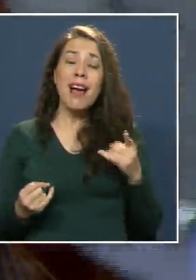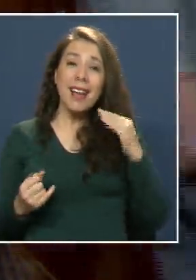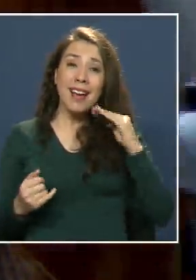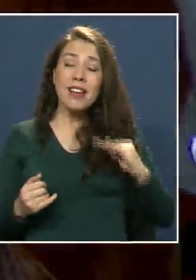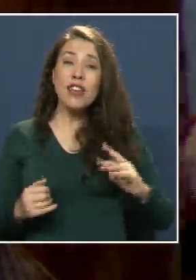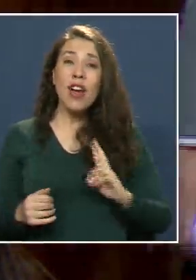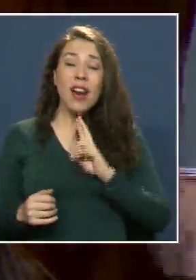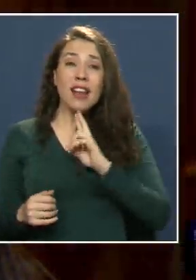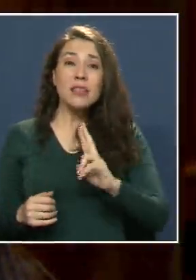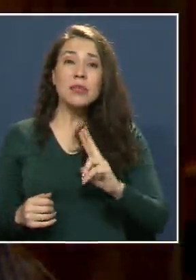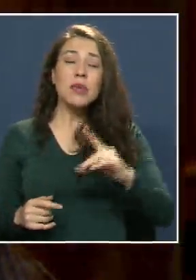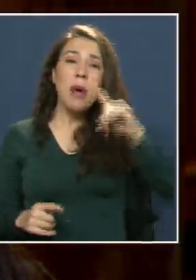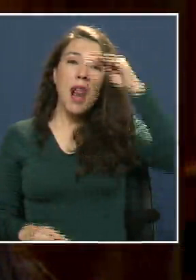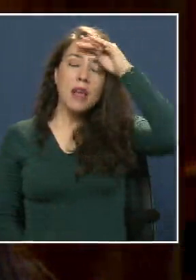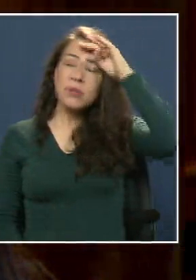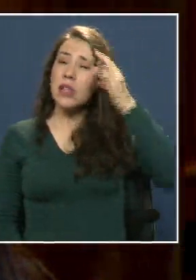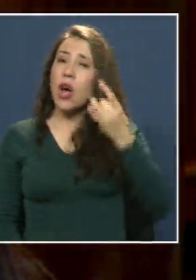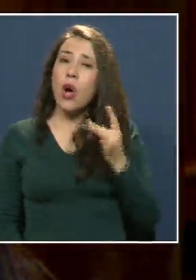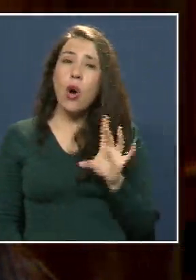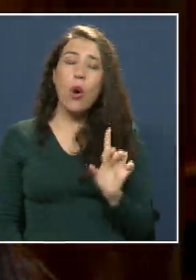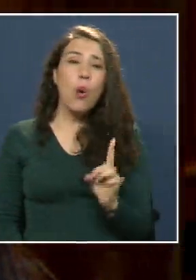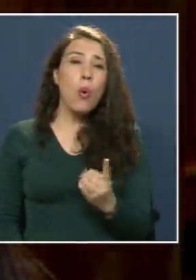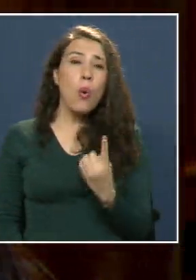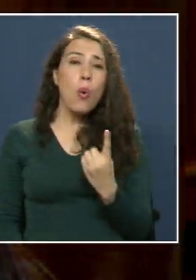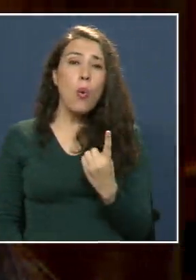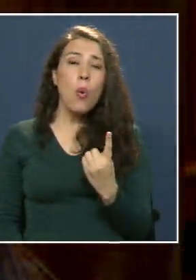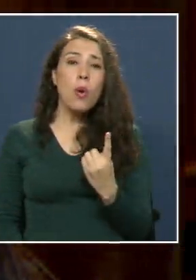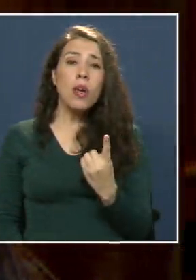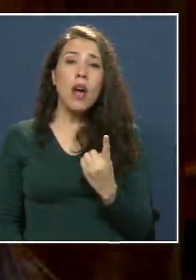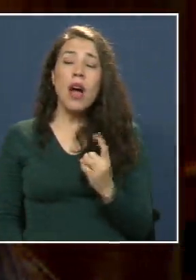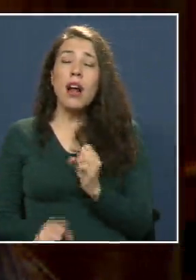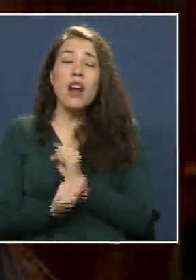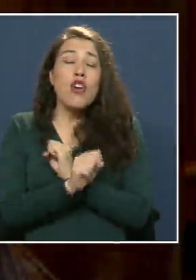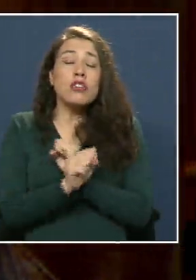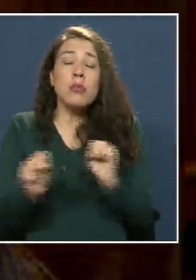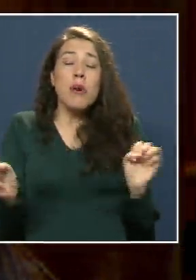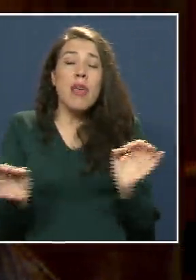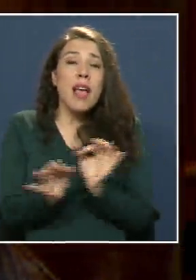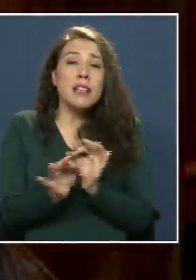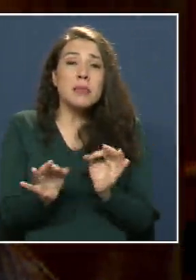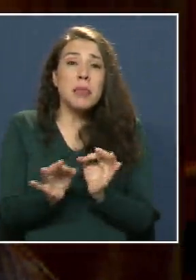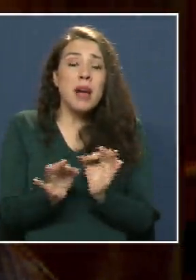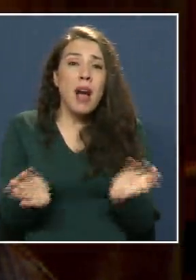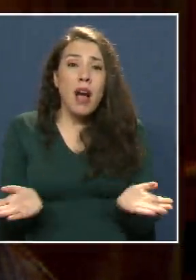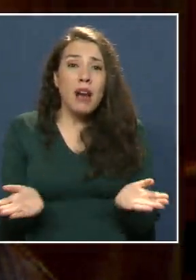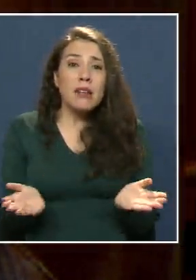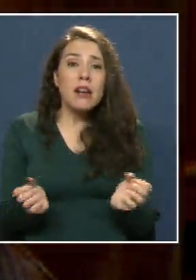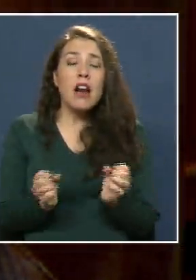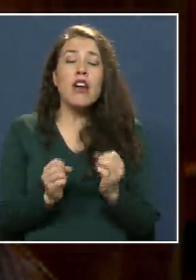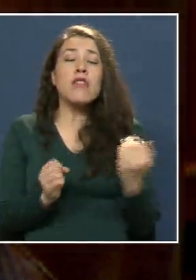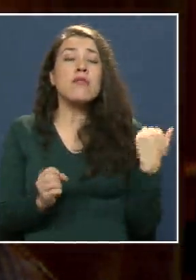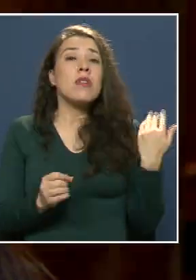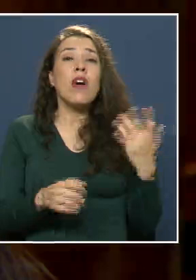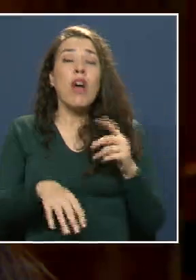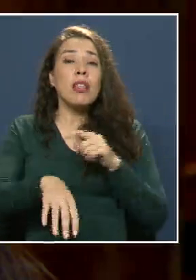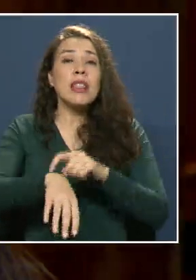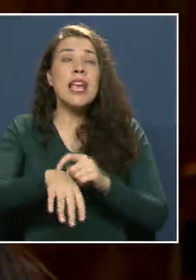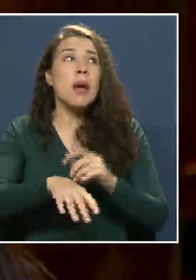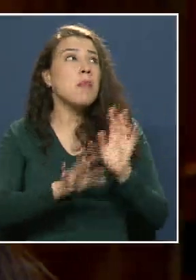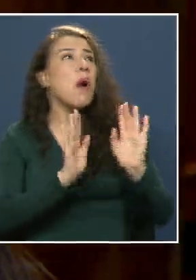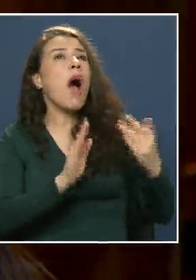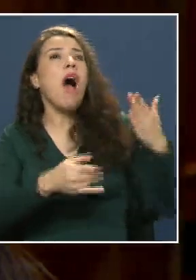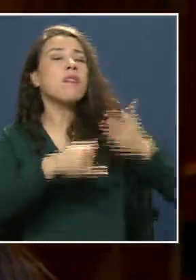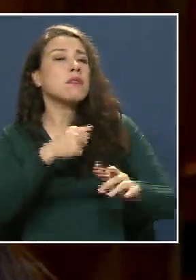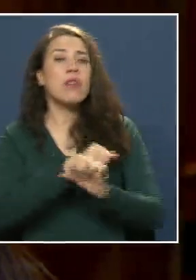mismo es una experiencia única, impredecible y que no puede sujetarse a los tiempos y normas de